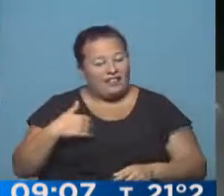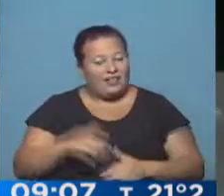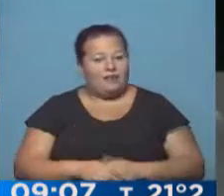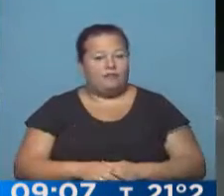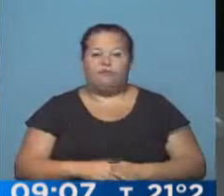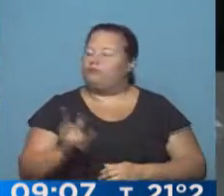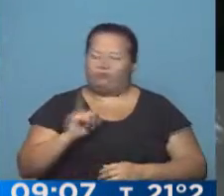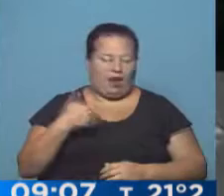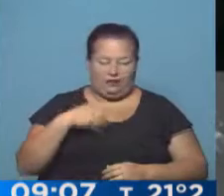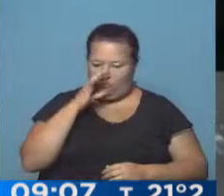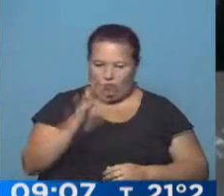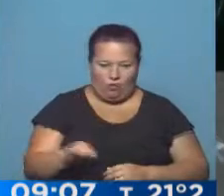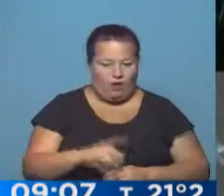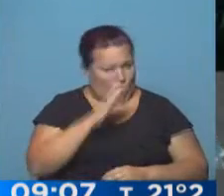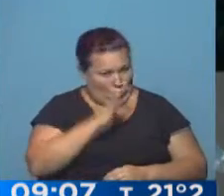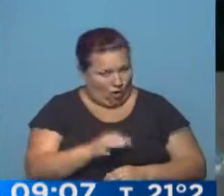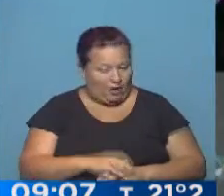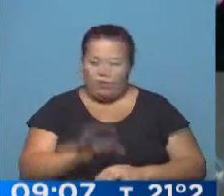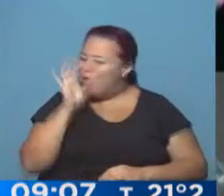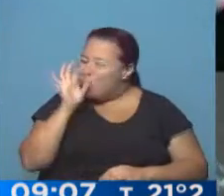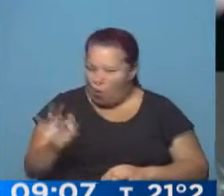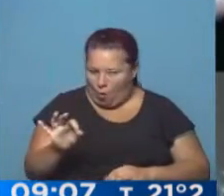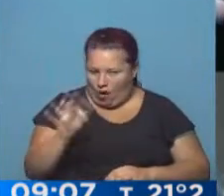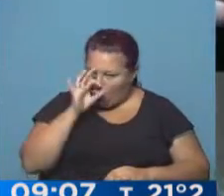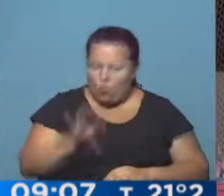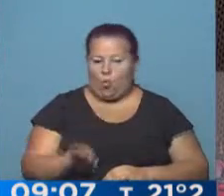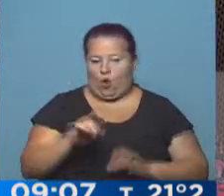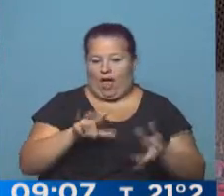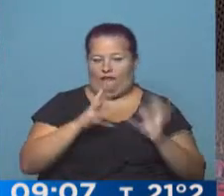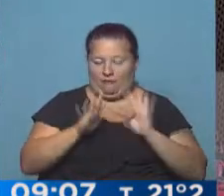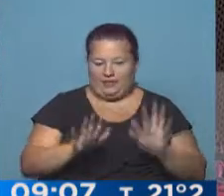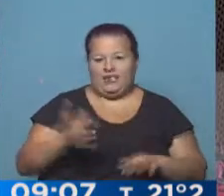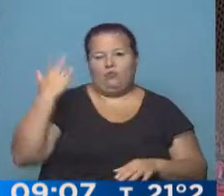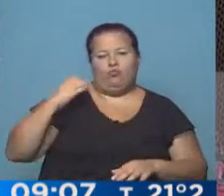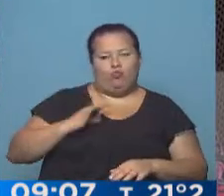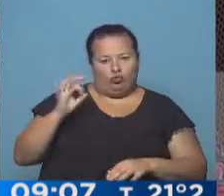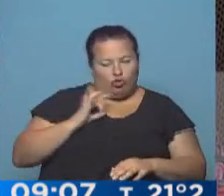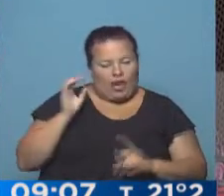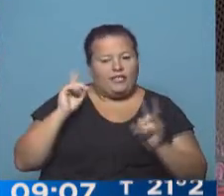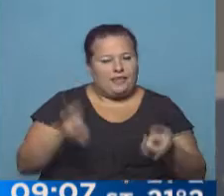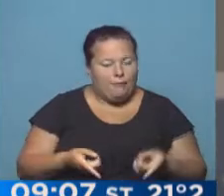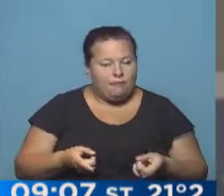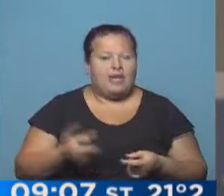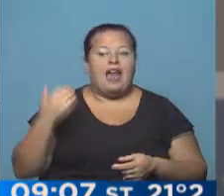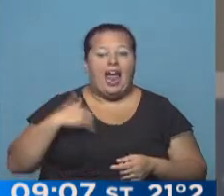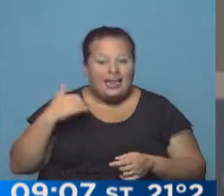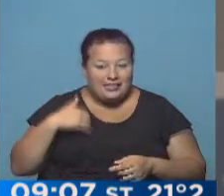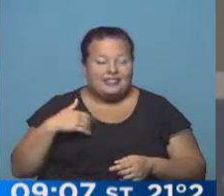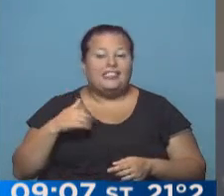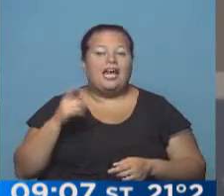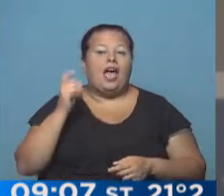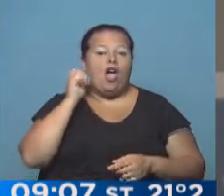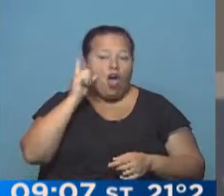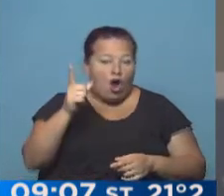eso no sería una argentina nunca de verdad que nunca llegó a darse este tema en los últimos años inclusive argentina ha logrado